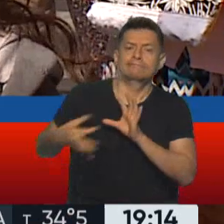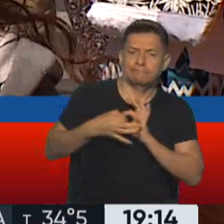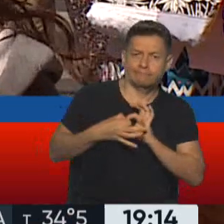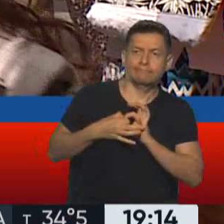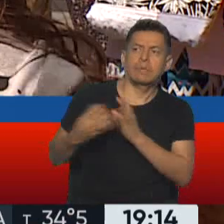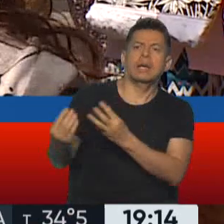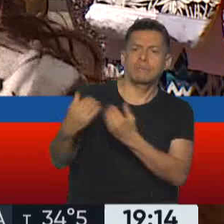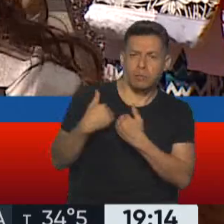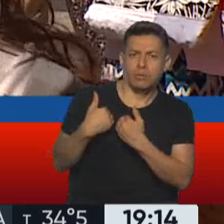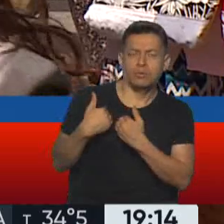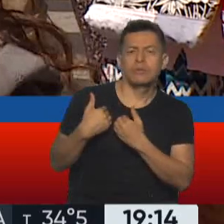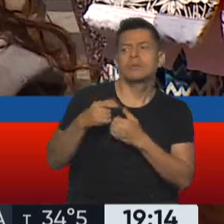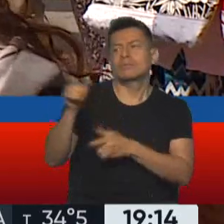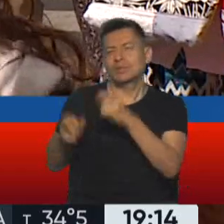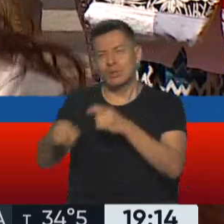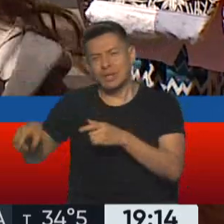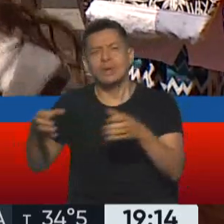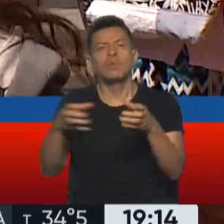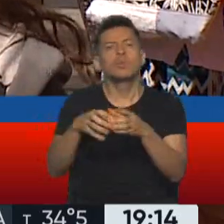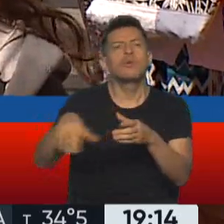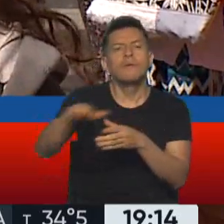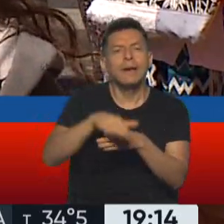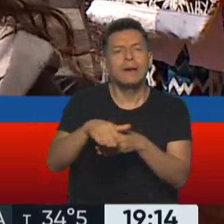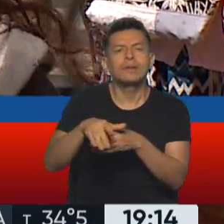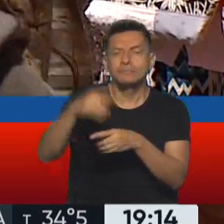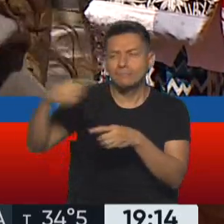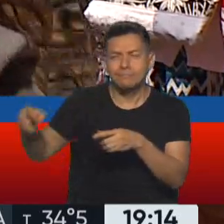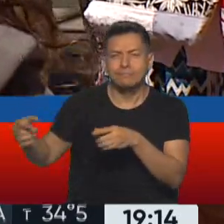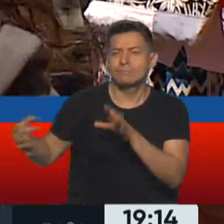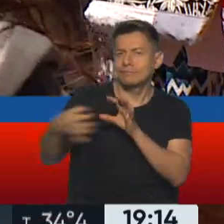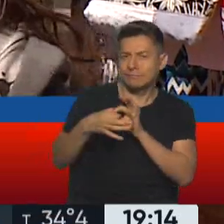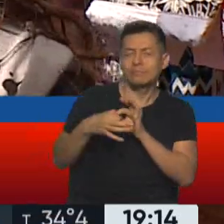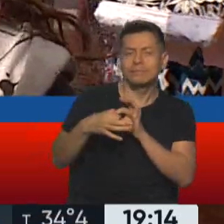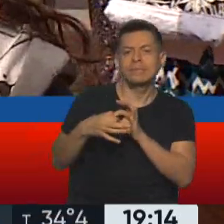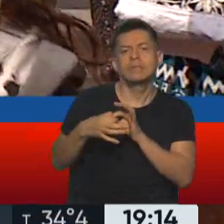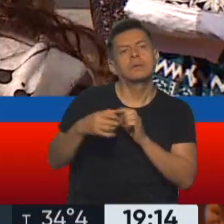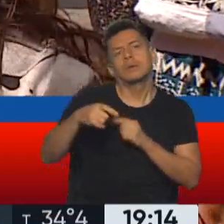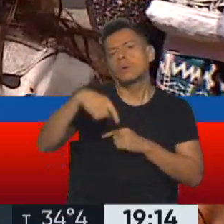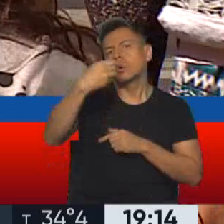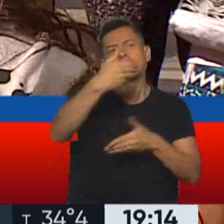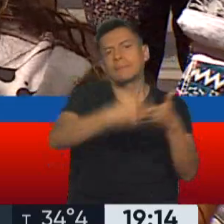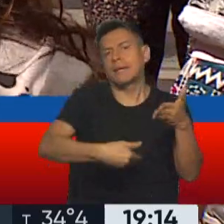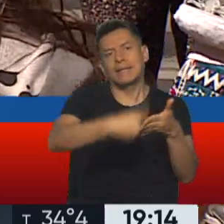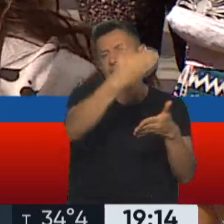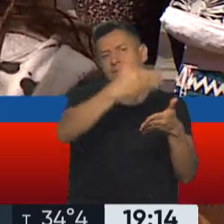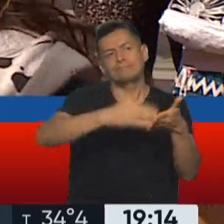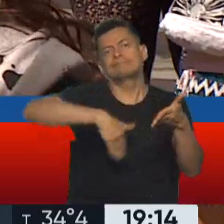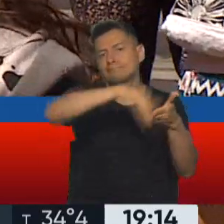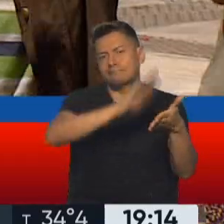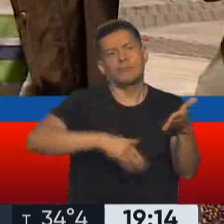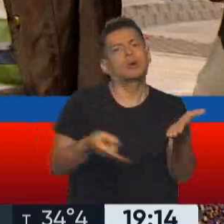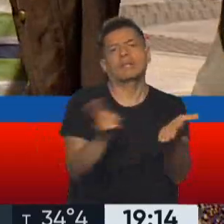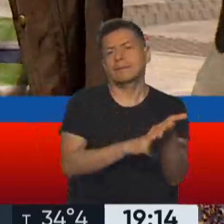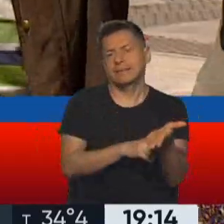muchos vecinos vecinas agrupaciones del barrio hacer buscar otra pared y volverlo a hacer esa es nuestra intención